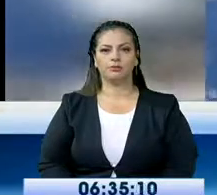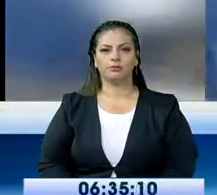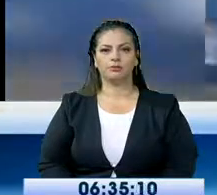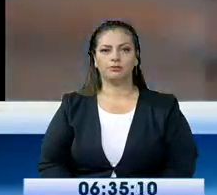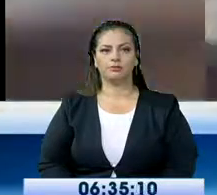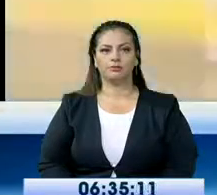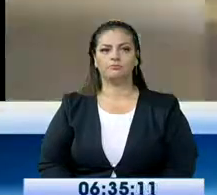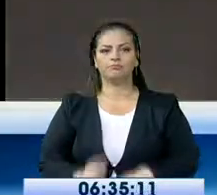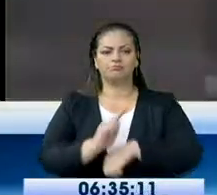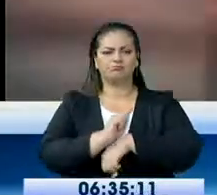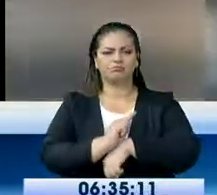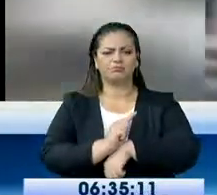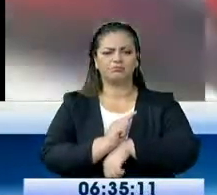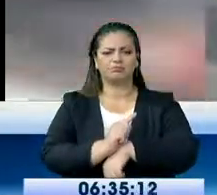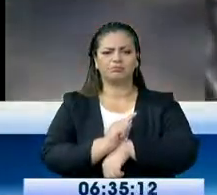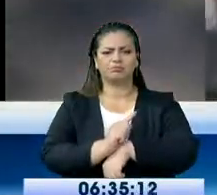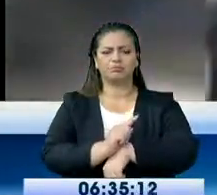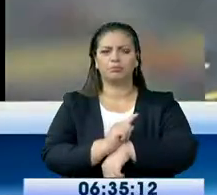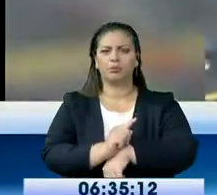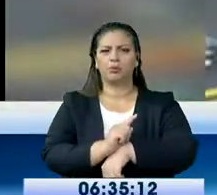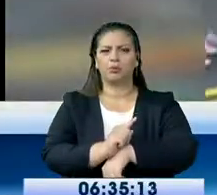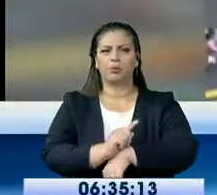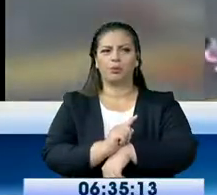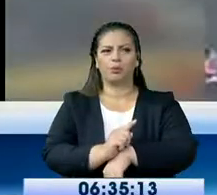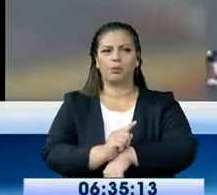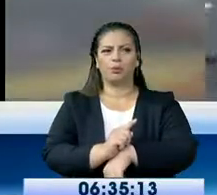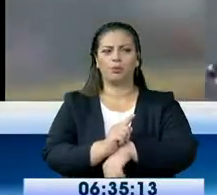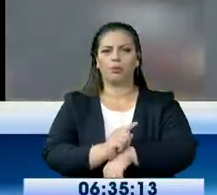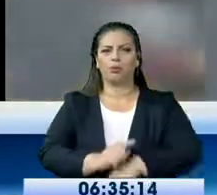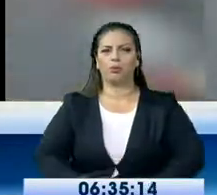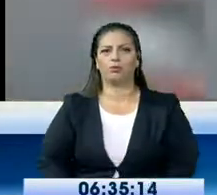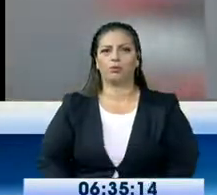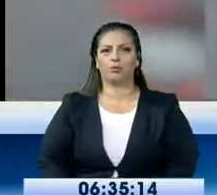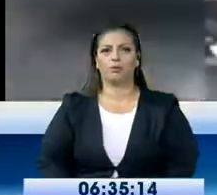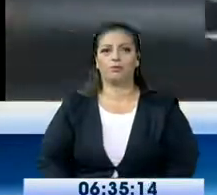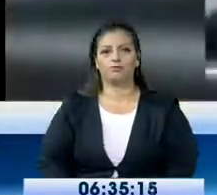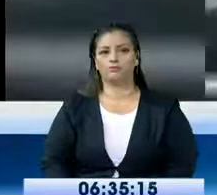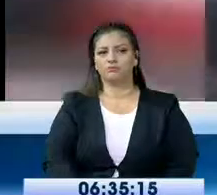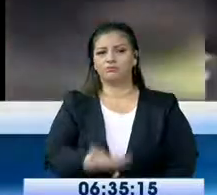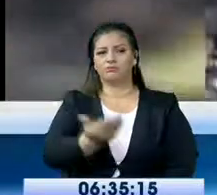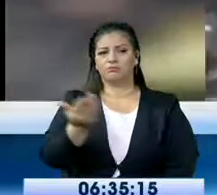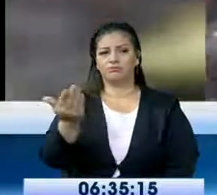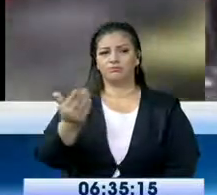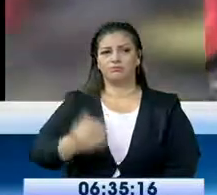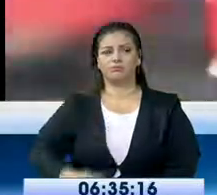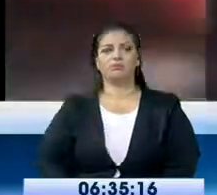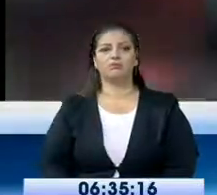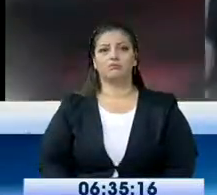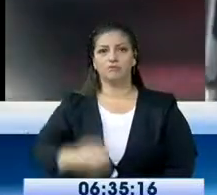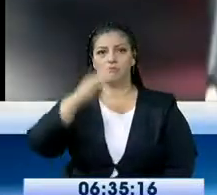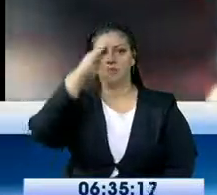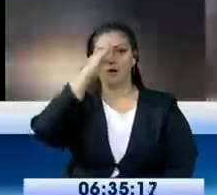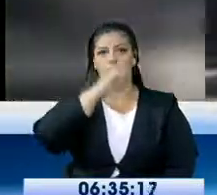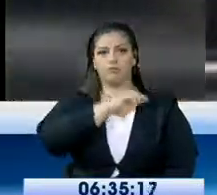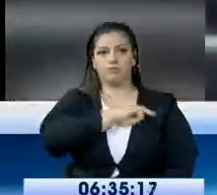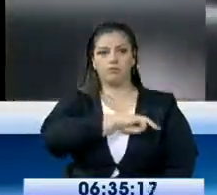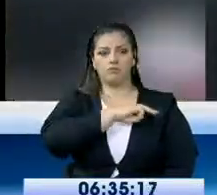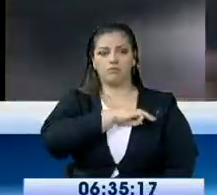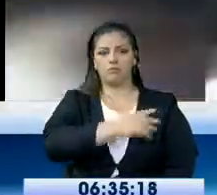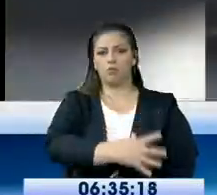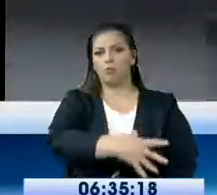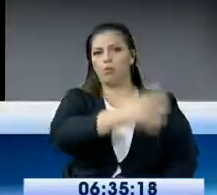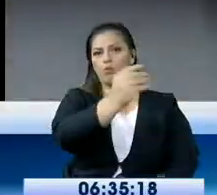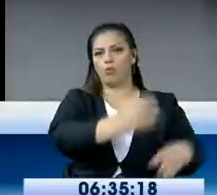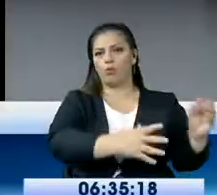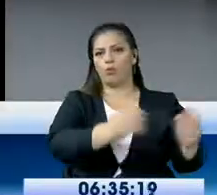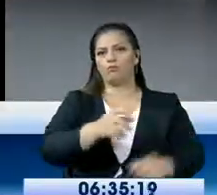Transcurrían los minutos y poco a poco los comerciantes, al igual que los policías municipales, se dispersaban. Sin embargo,